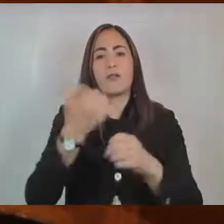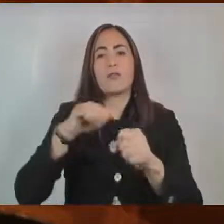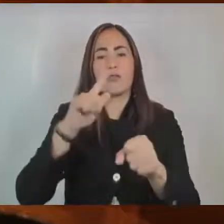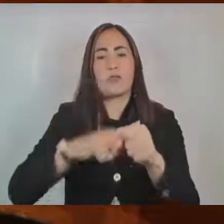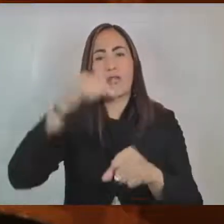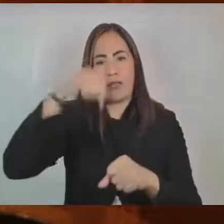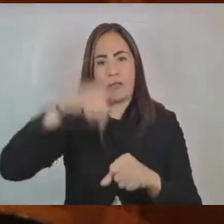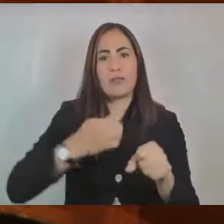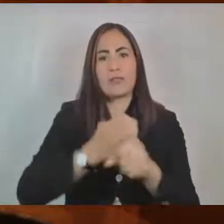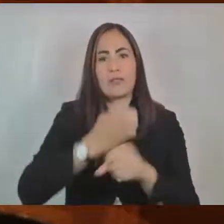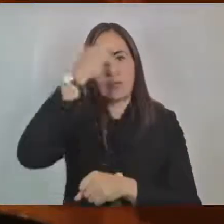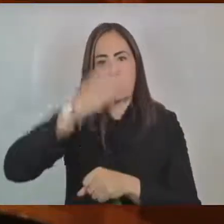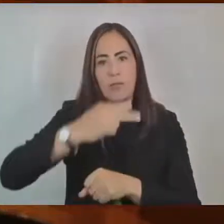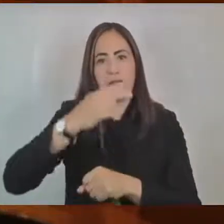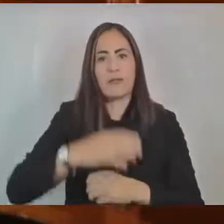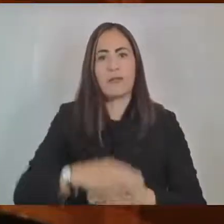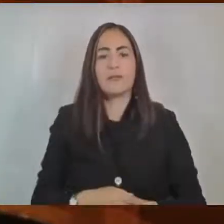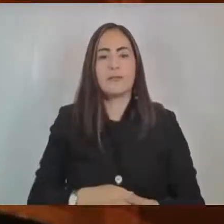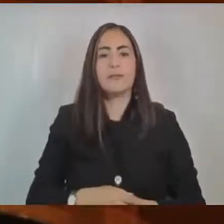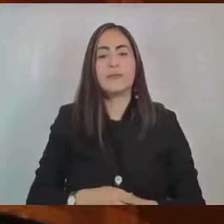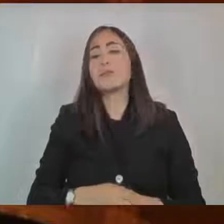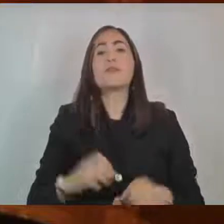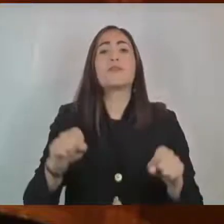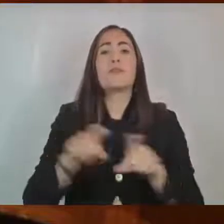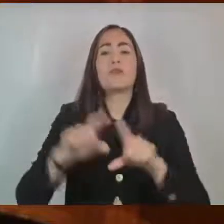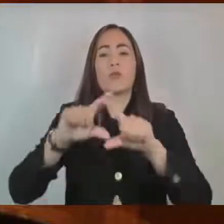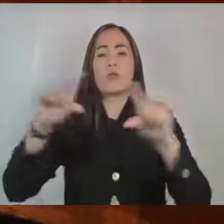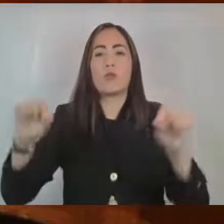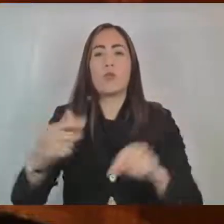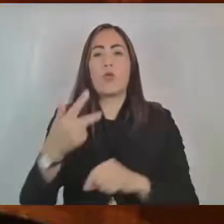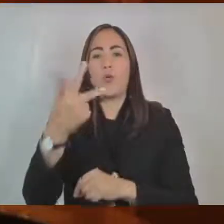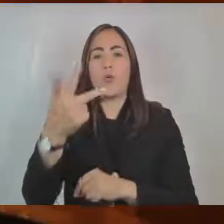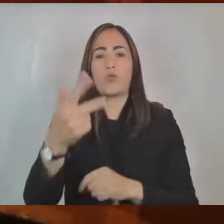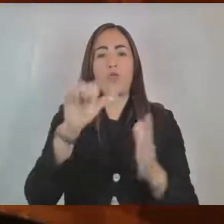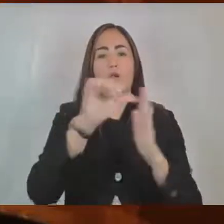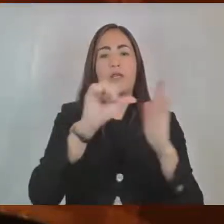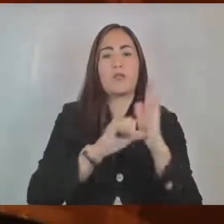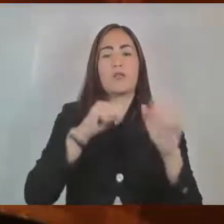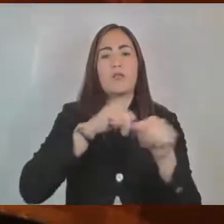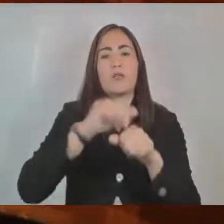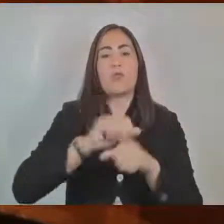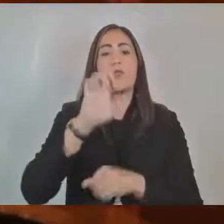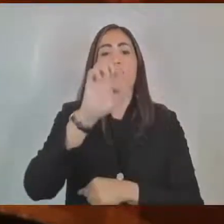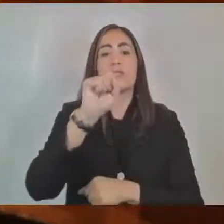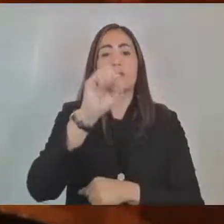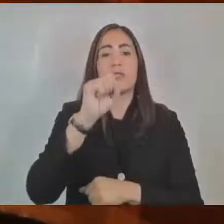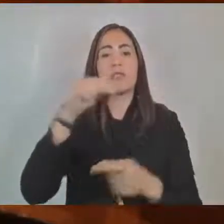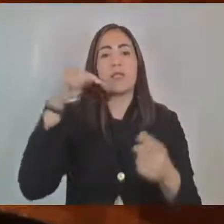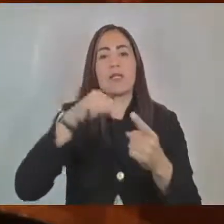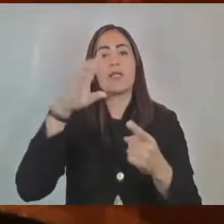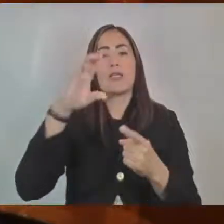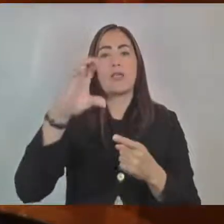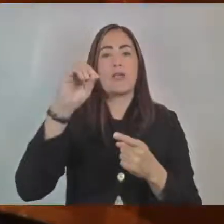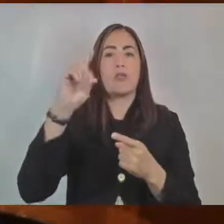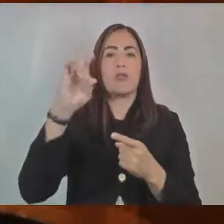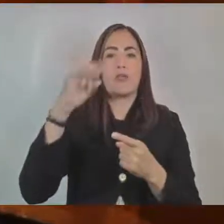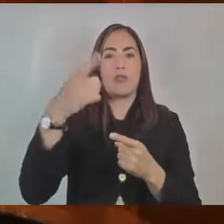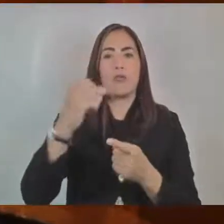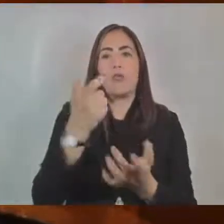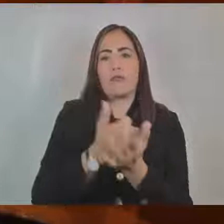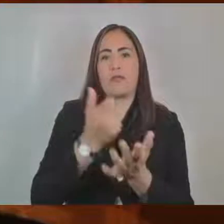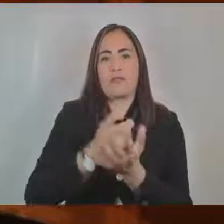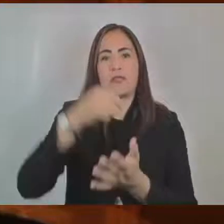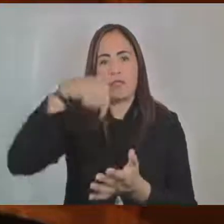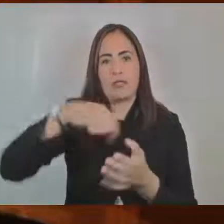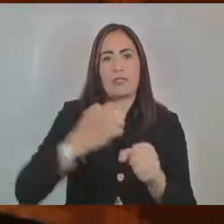del Estado de México y la fracción 8ª del artículo 60D del Código Financiero del Estado